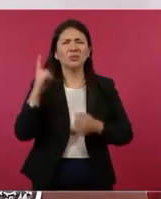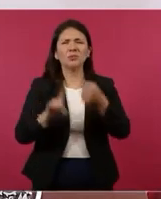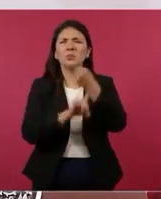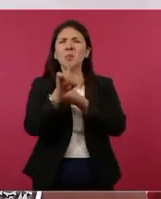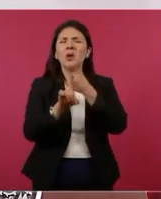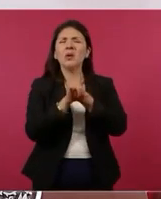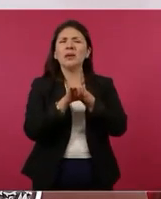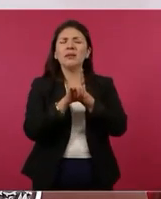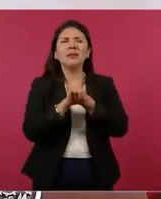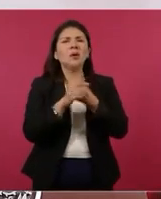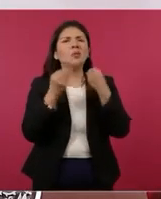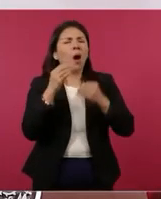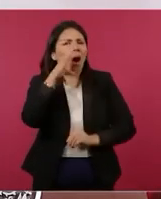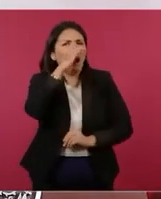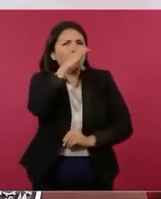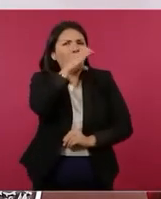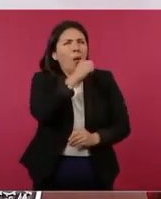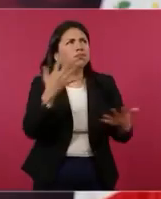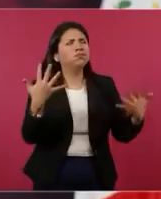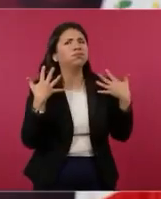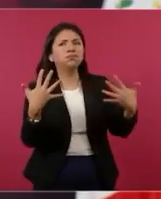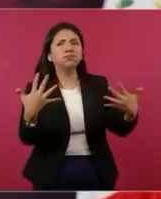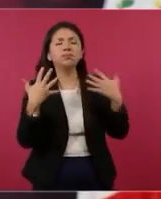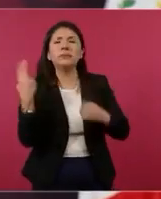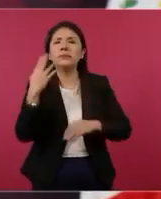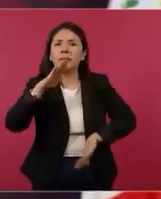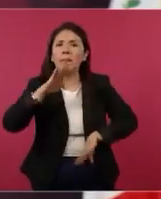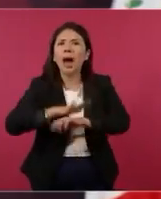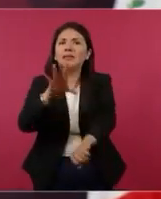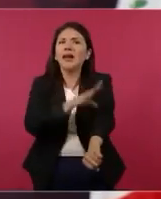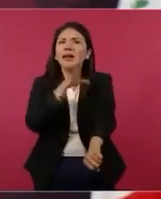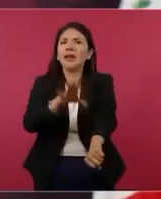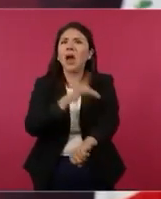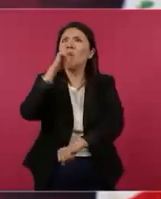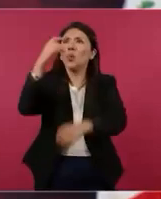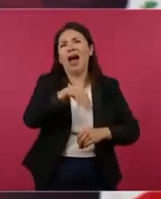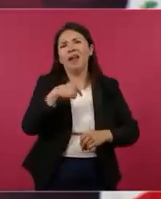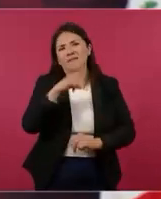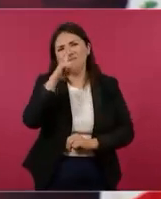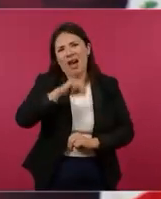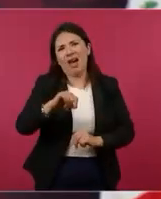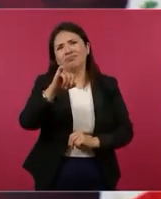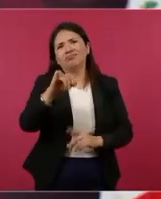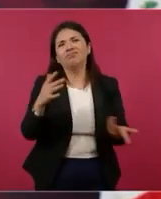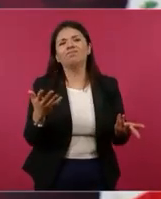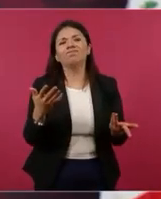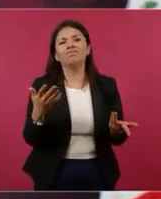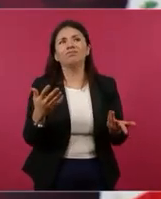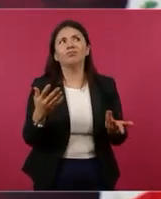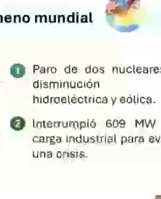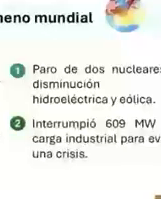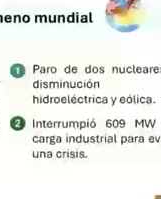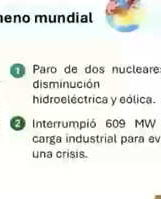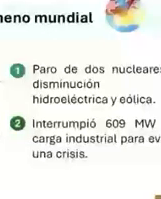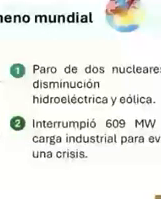hubo mucho calor, más demanda de energía eléctrica, tuvimos fallas en